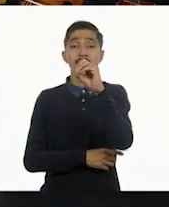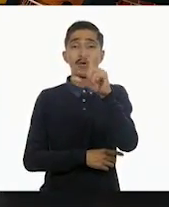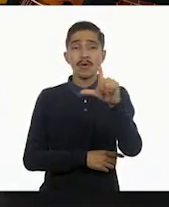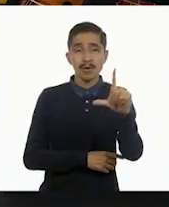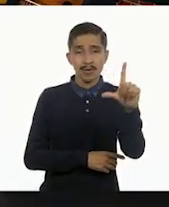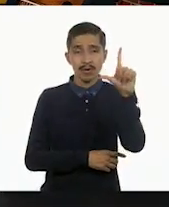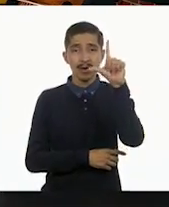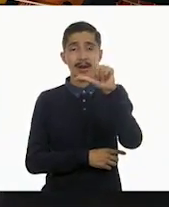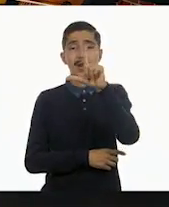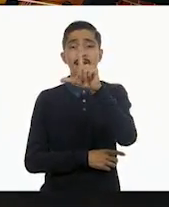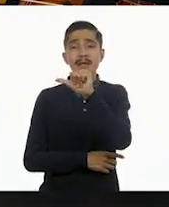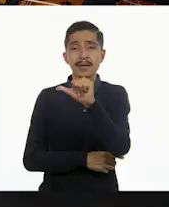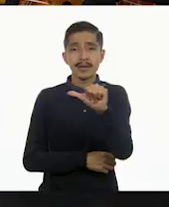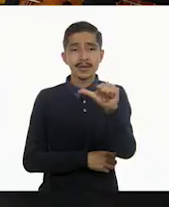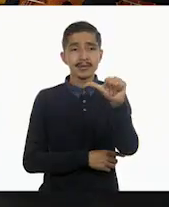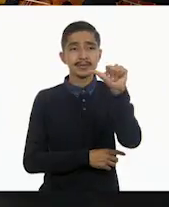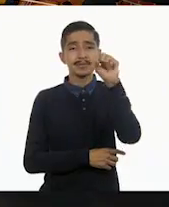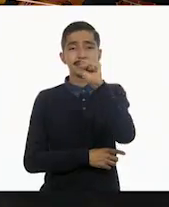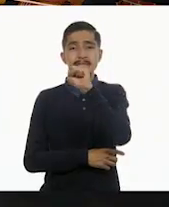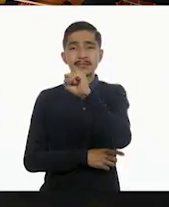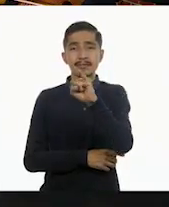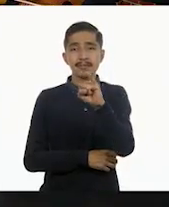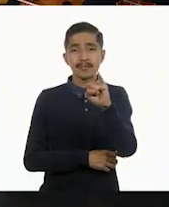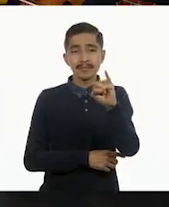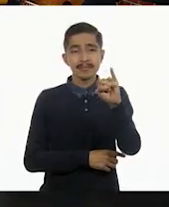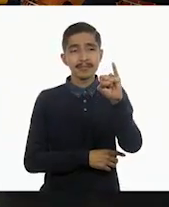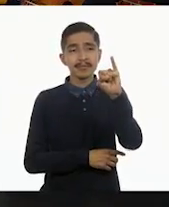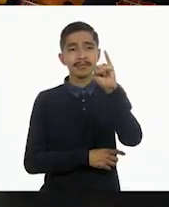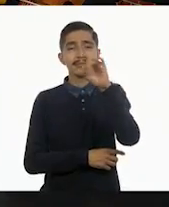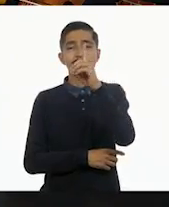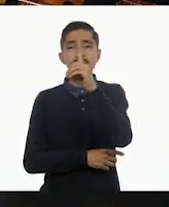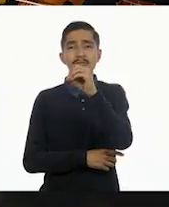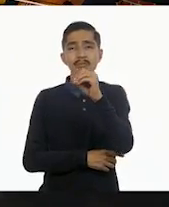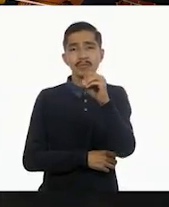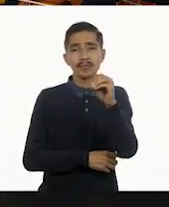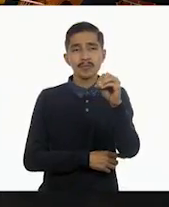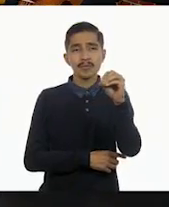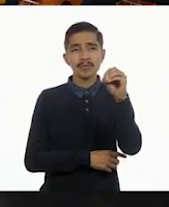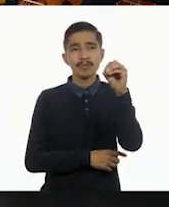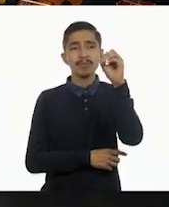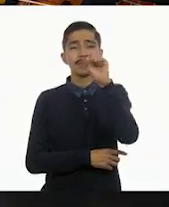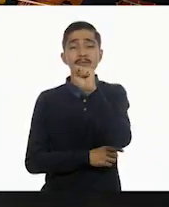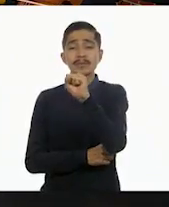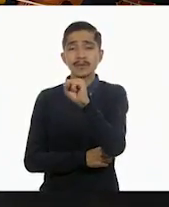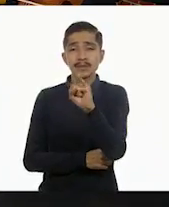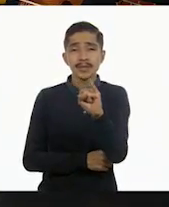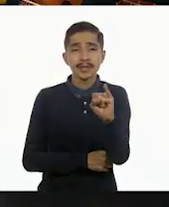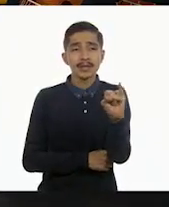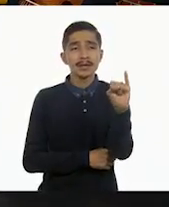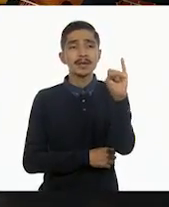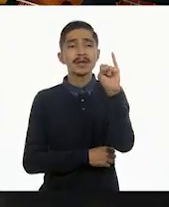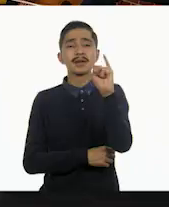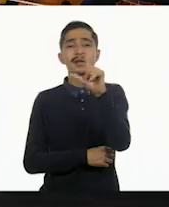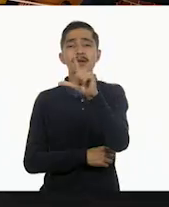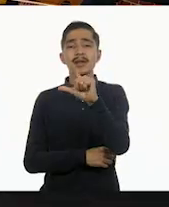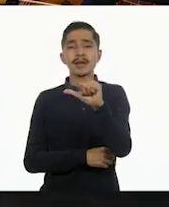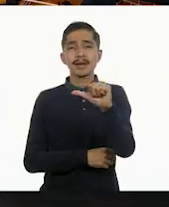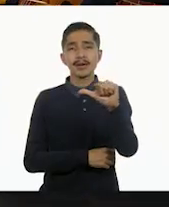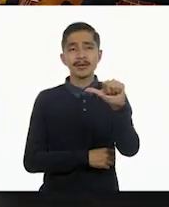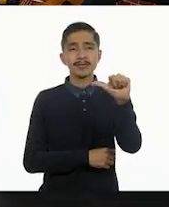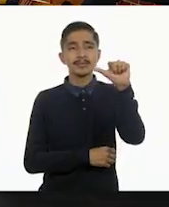sol, la, si, do, si,